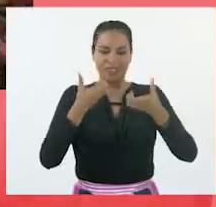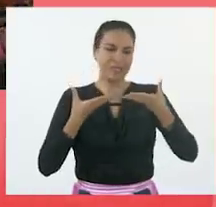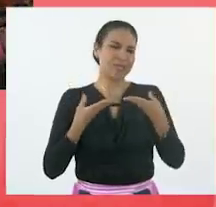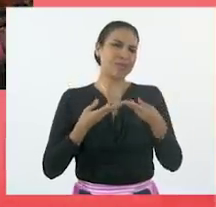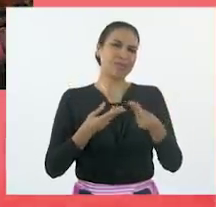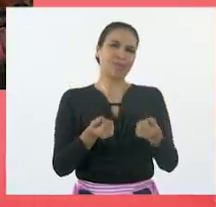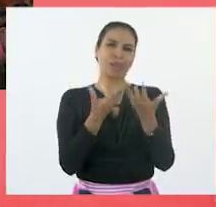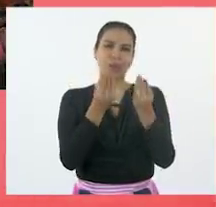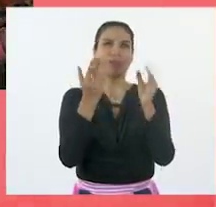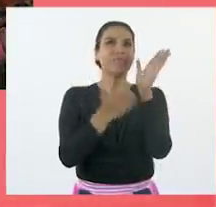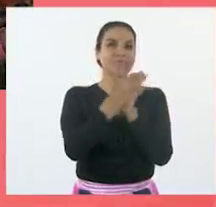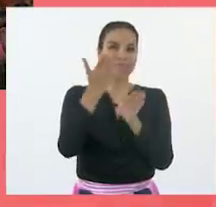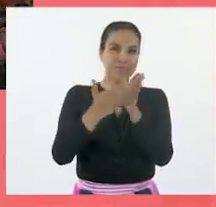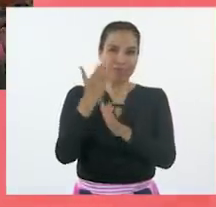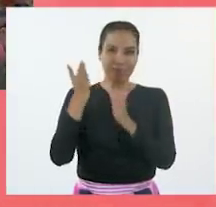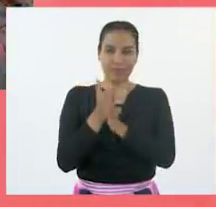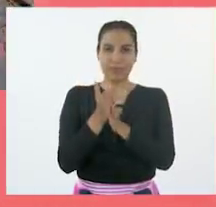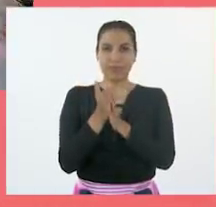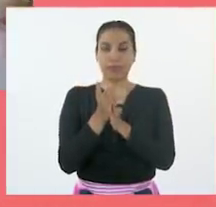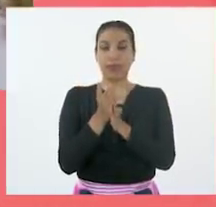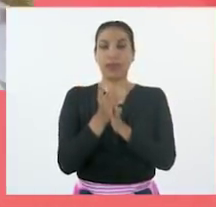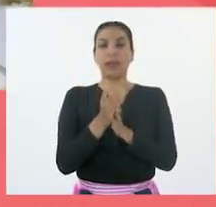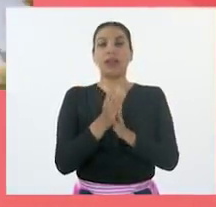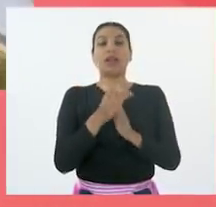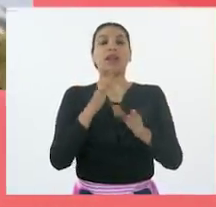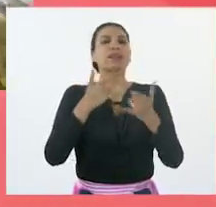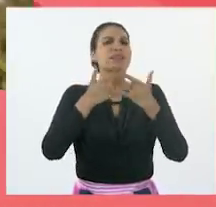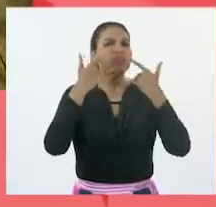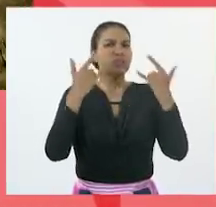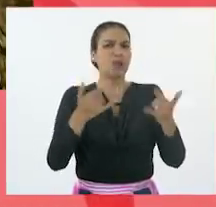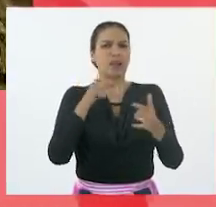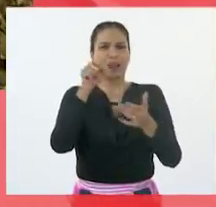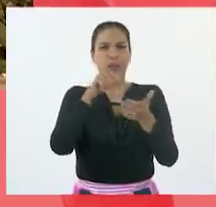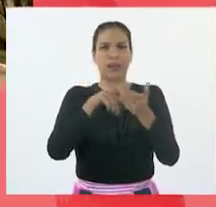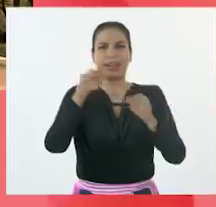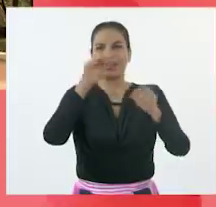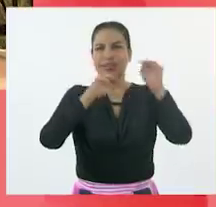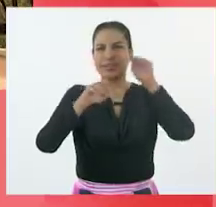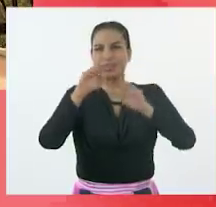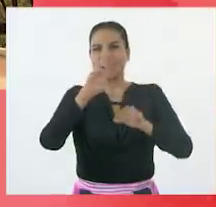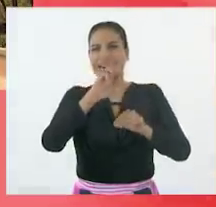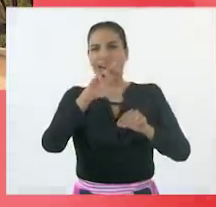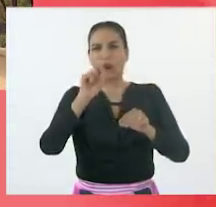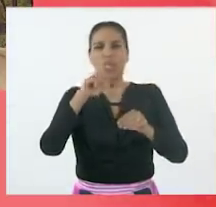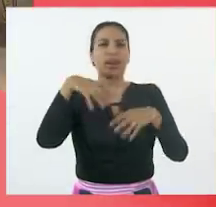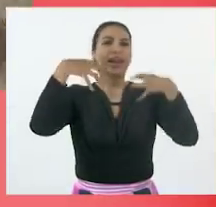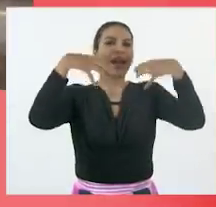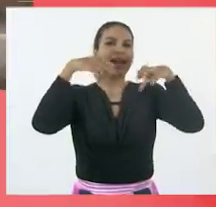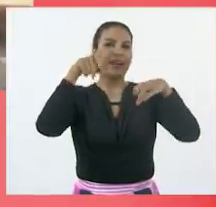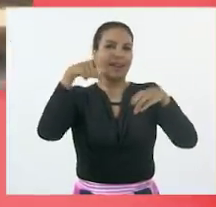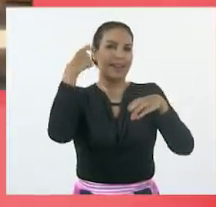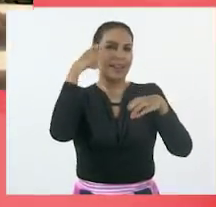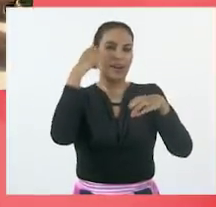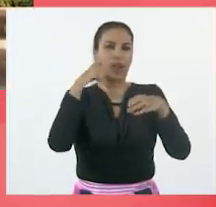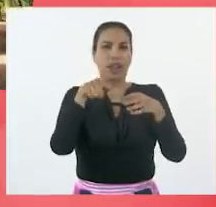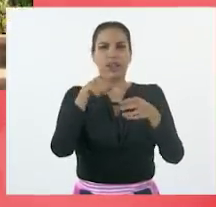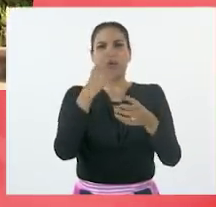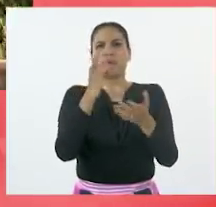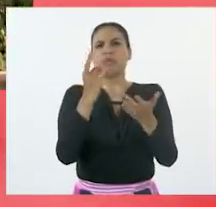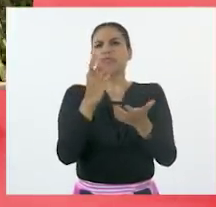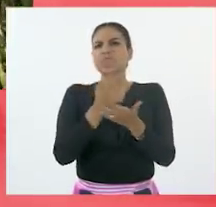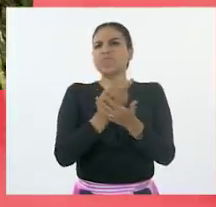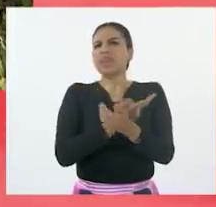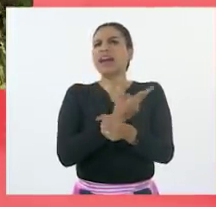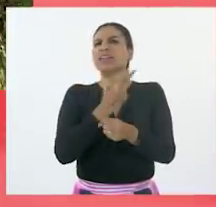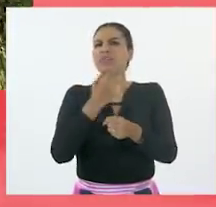una fortuna en la construcción. Y no menos historia tiene el Cerro de las Campanas de Querétaro. Aquí aconteció un solo hecho